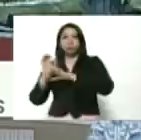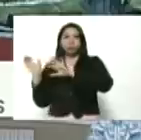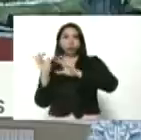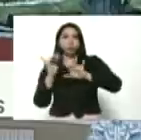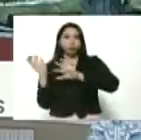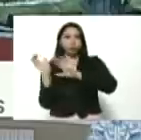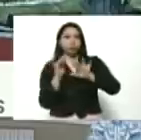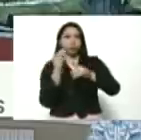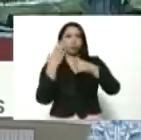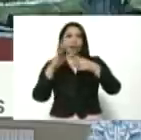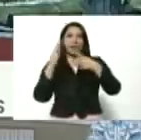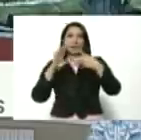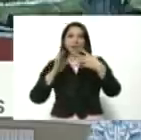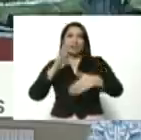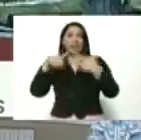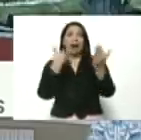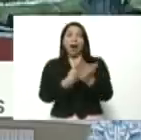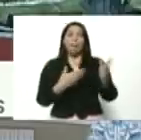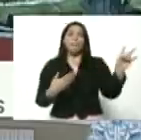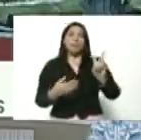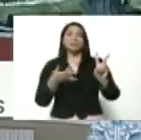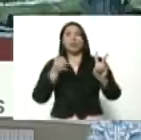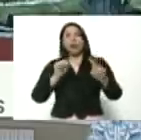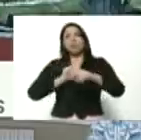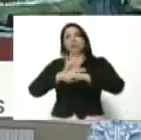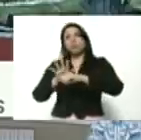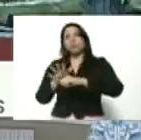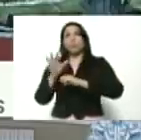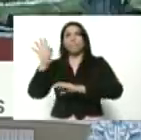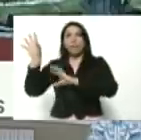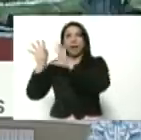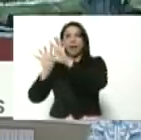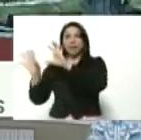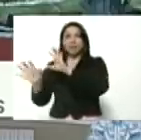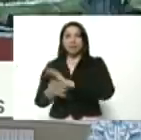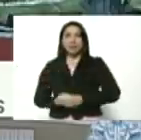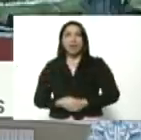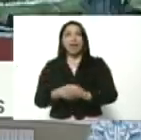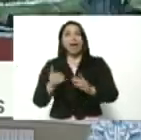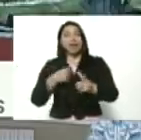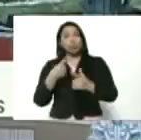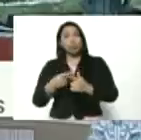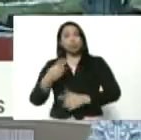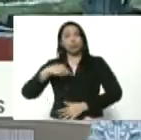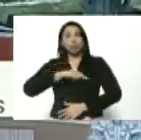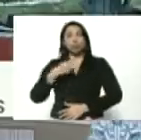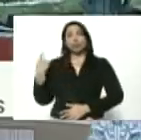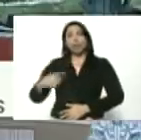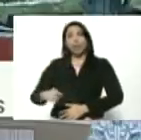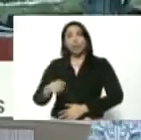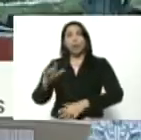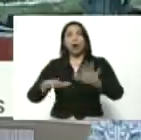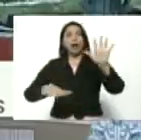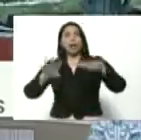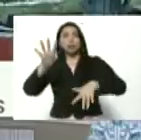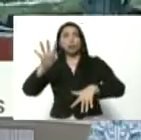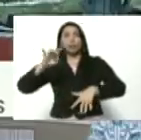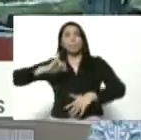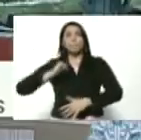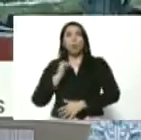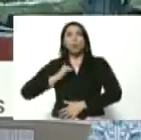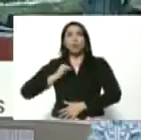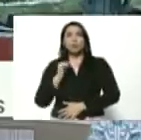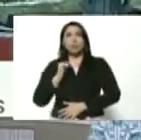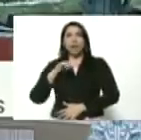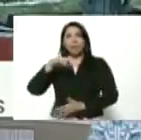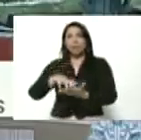con esas características que presenta el virus en esos países así que tenemos 14 policías de